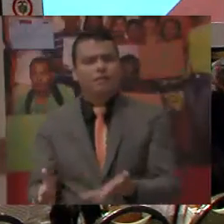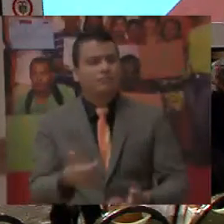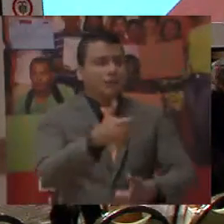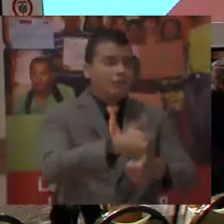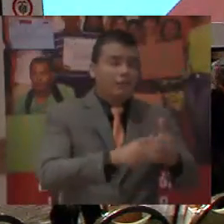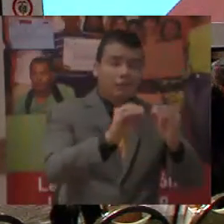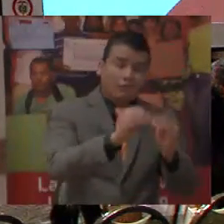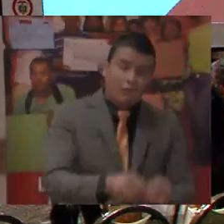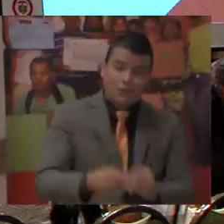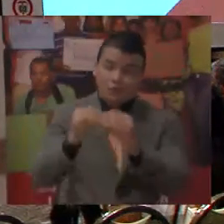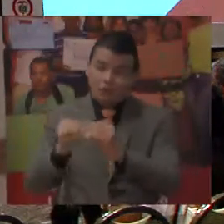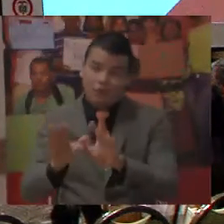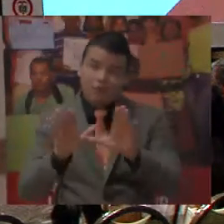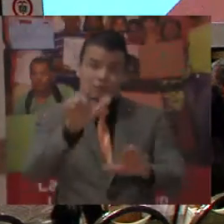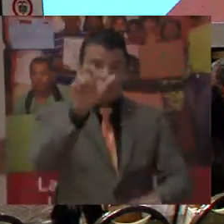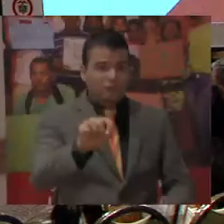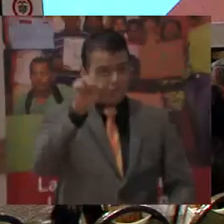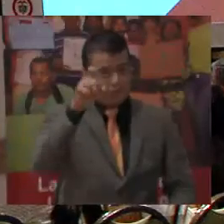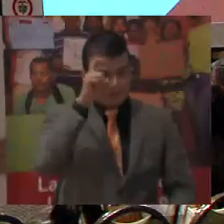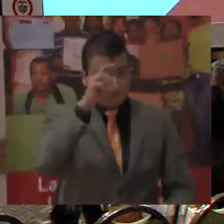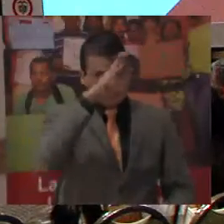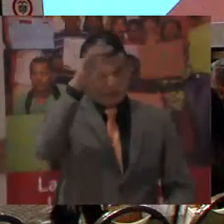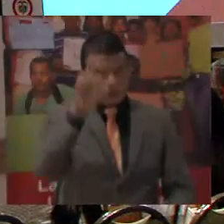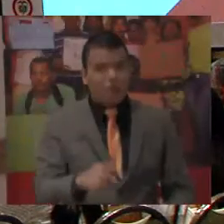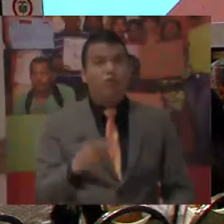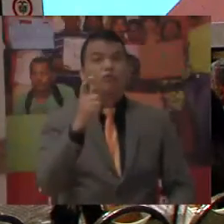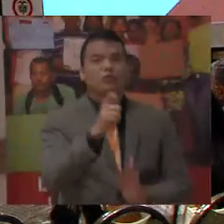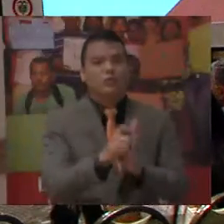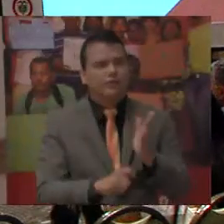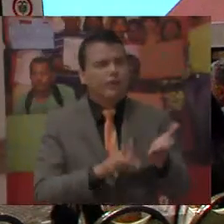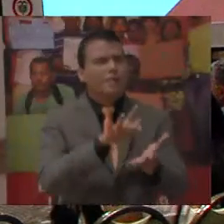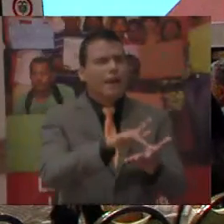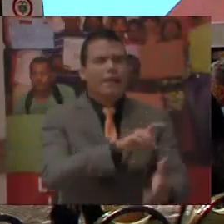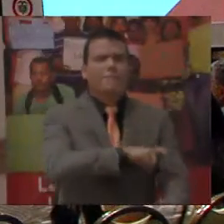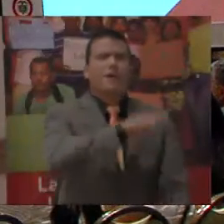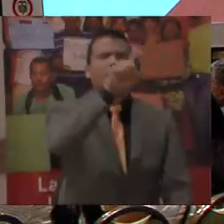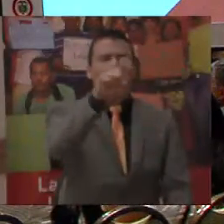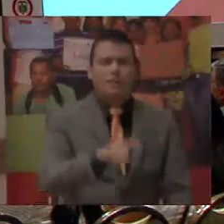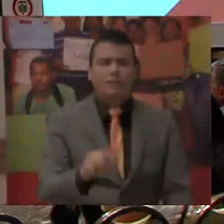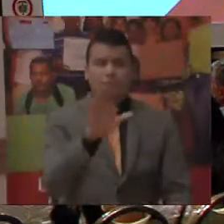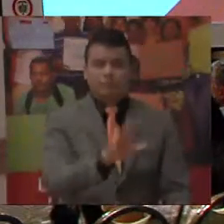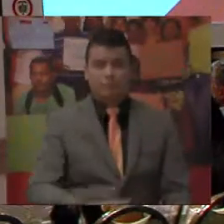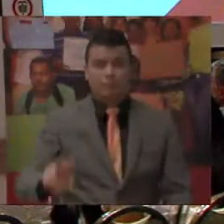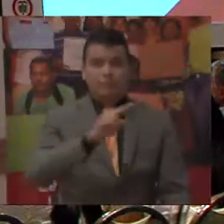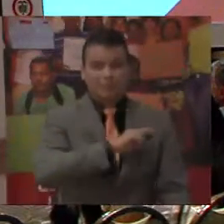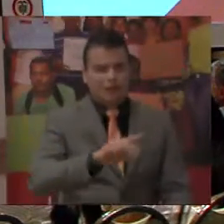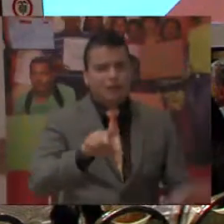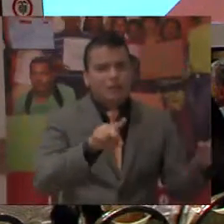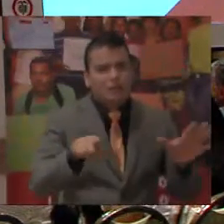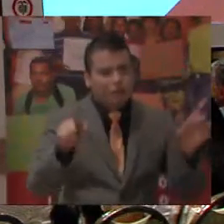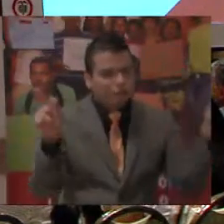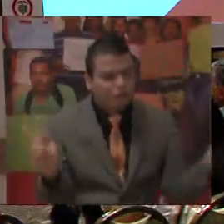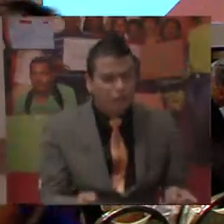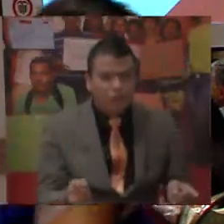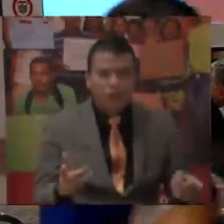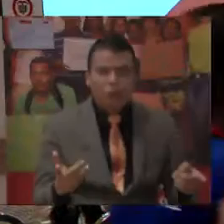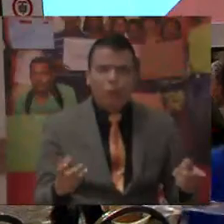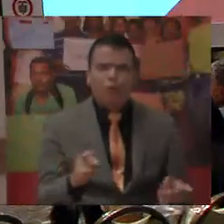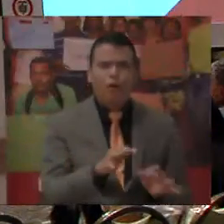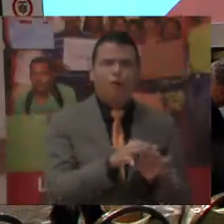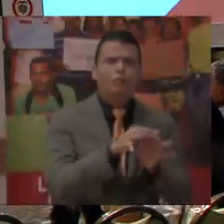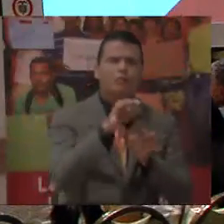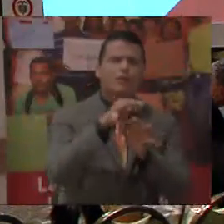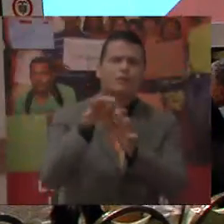estilo de gobierno. Y la Francisca le ha dado dos veces la vuelta al Valle del Cauca en menos de 6 meses. en todos los municipios, haciendo